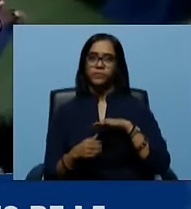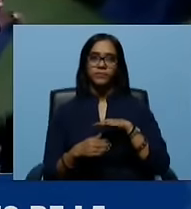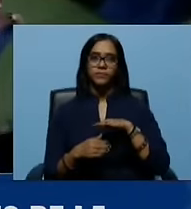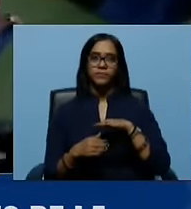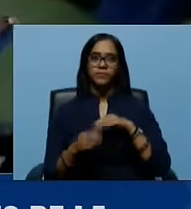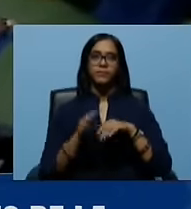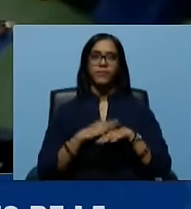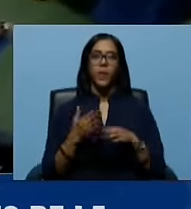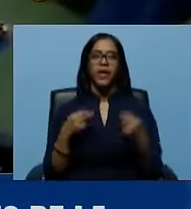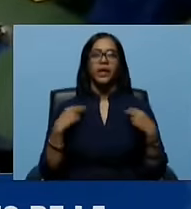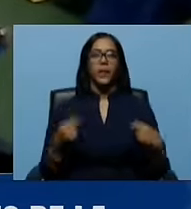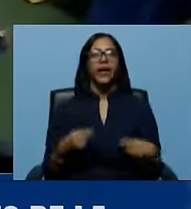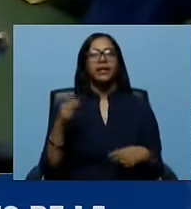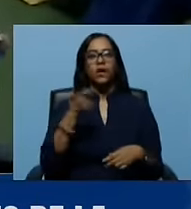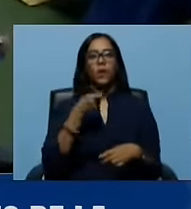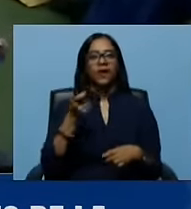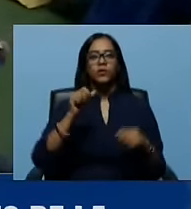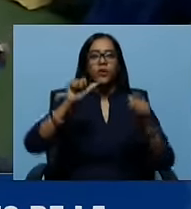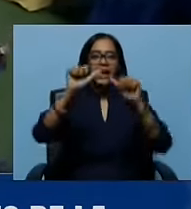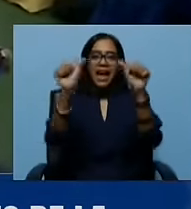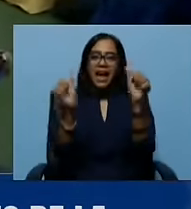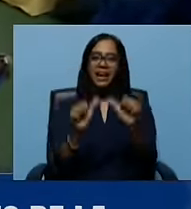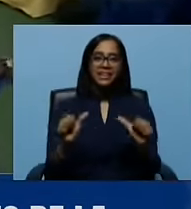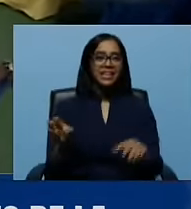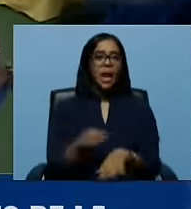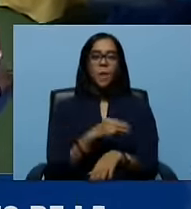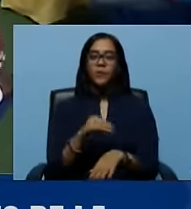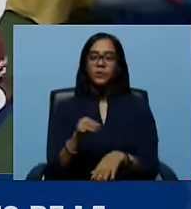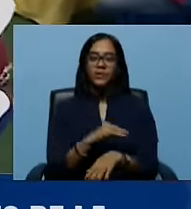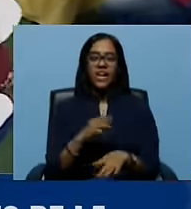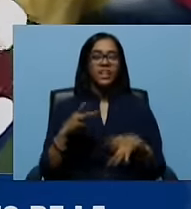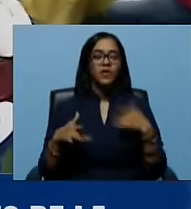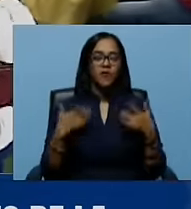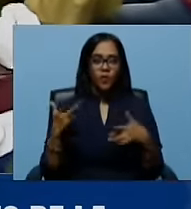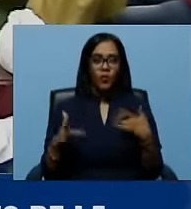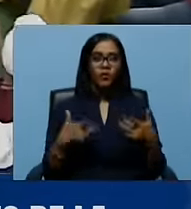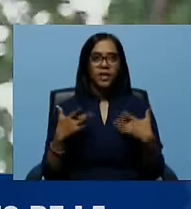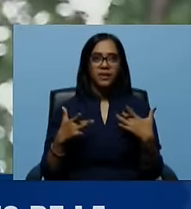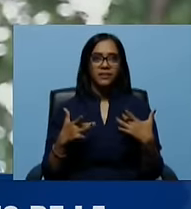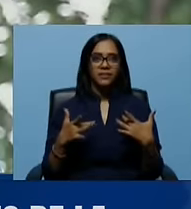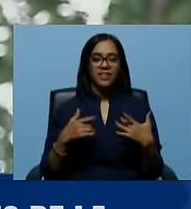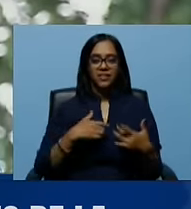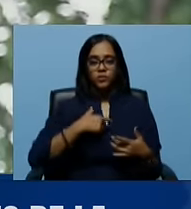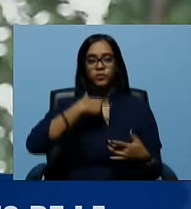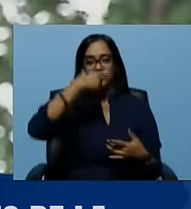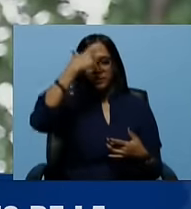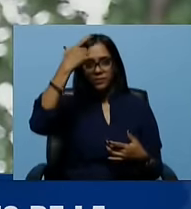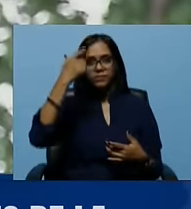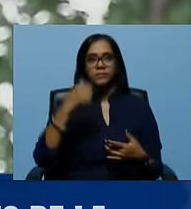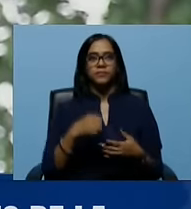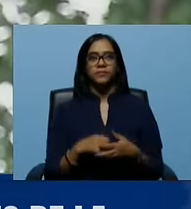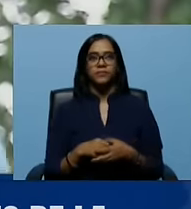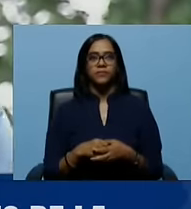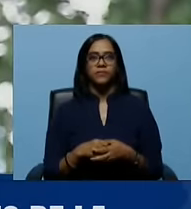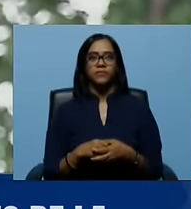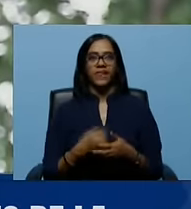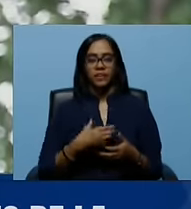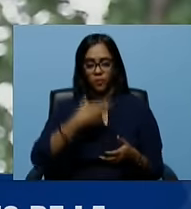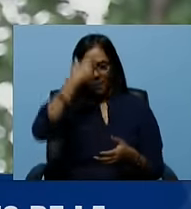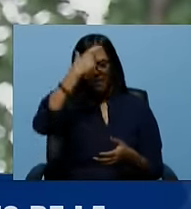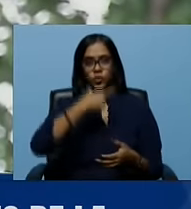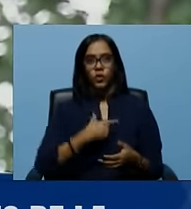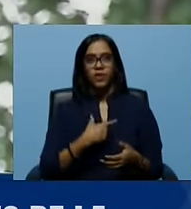porque el ser humano está buscando el arte, la música, el disfrute de su ser permanentemente. ¿Qué me